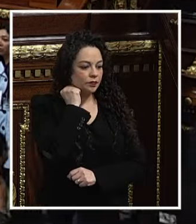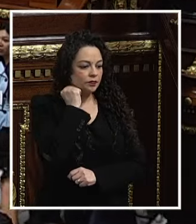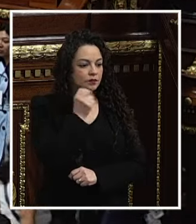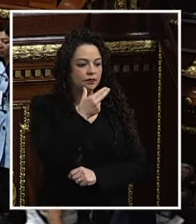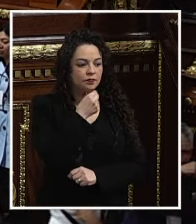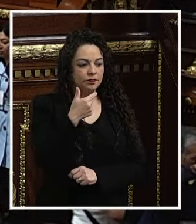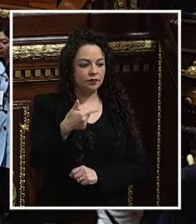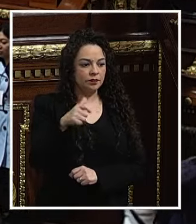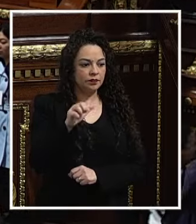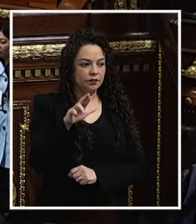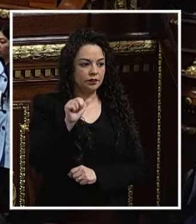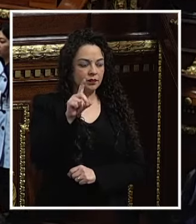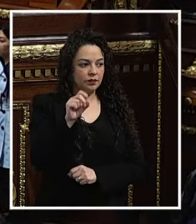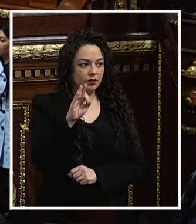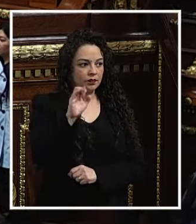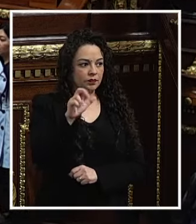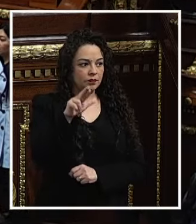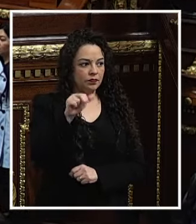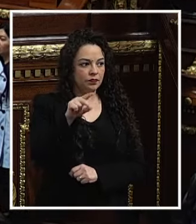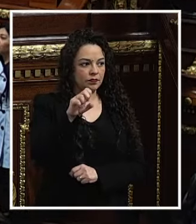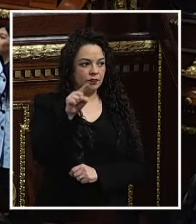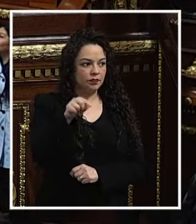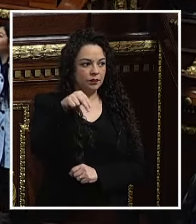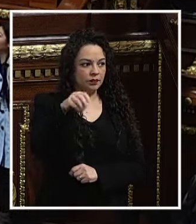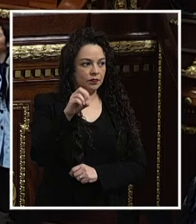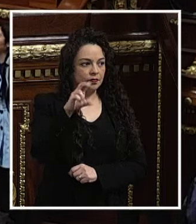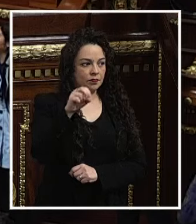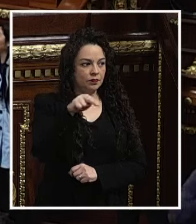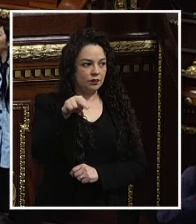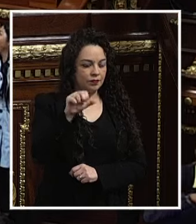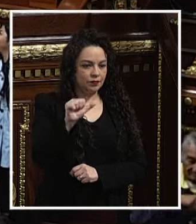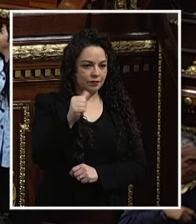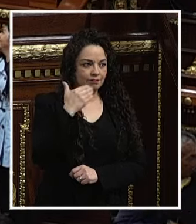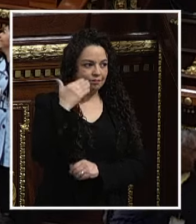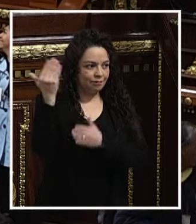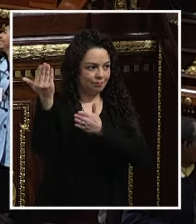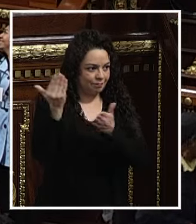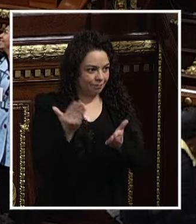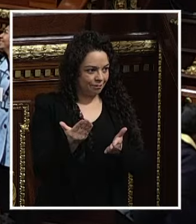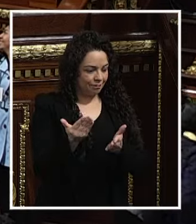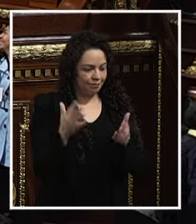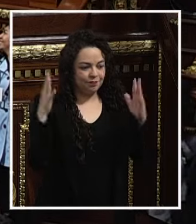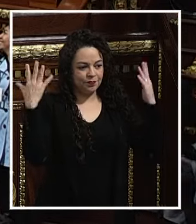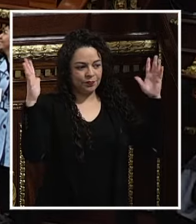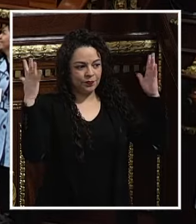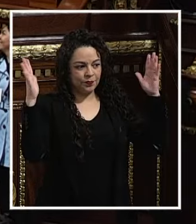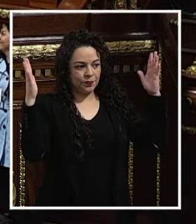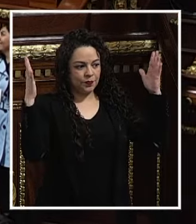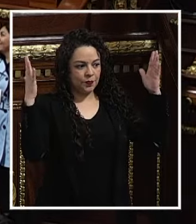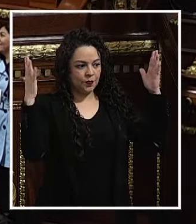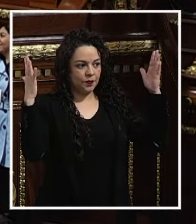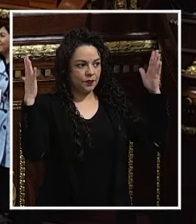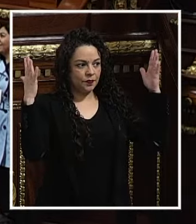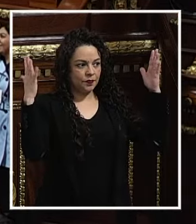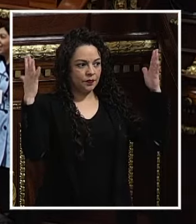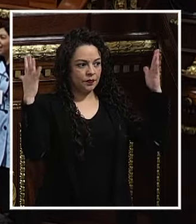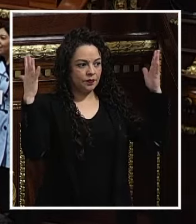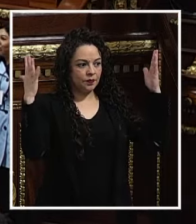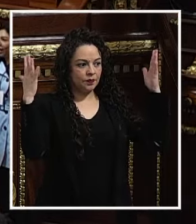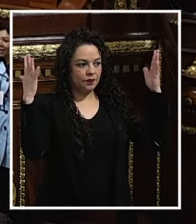Gerardo Fernández Noroña. Bienvenido, presidente.